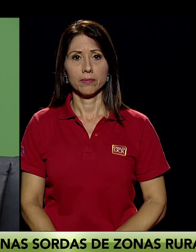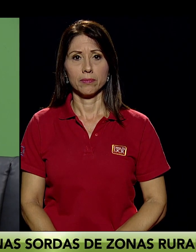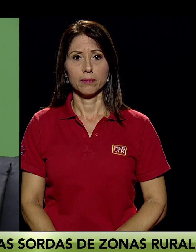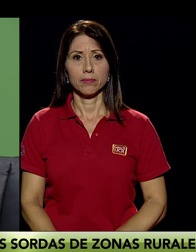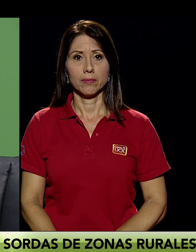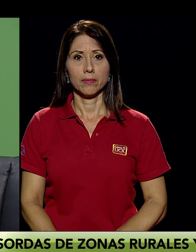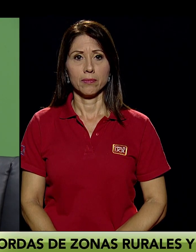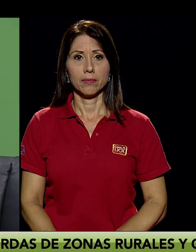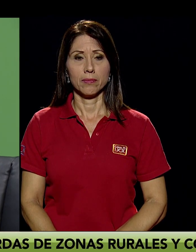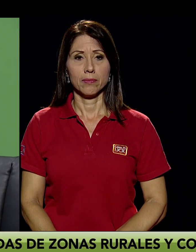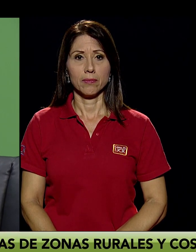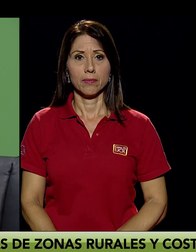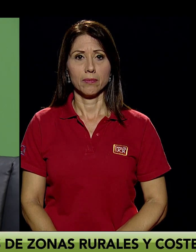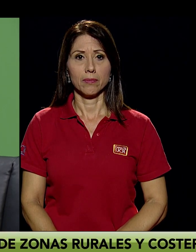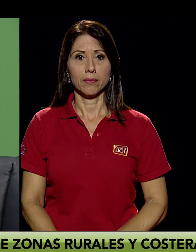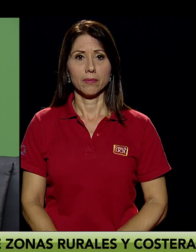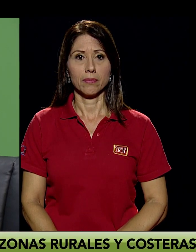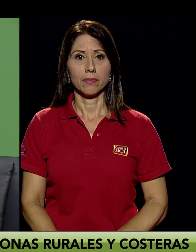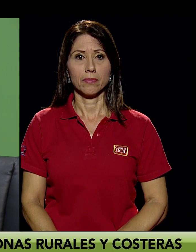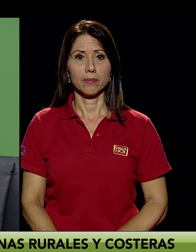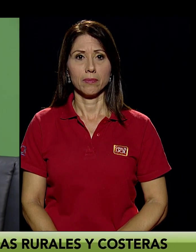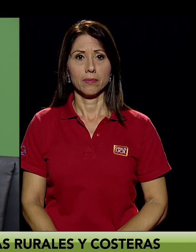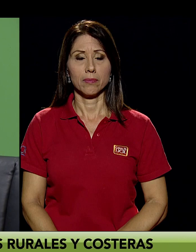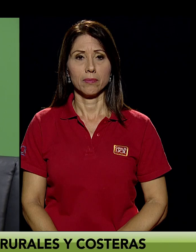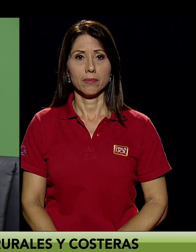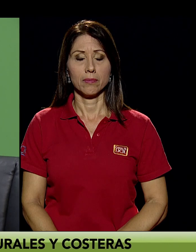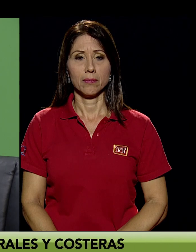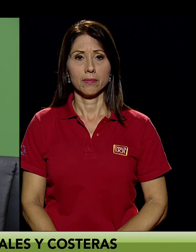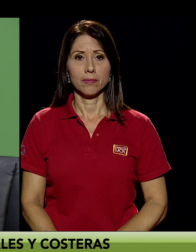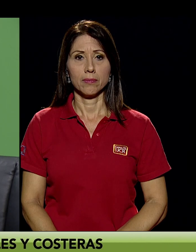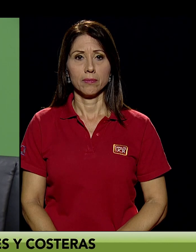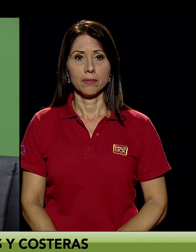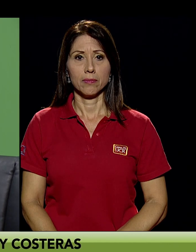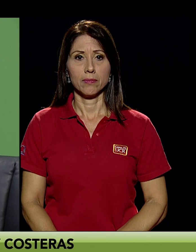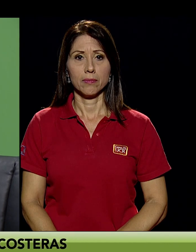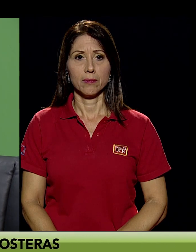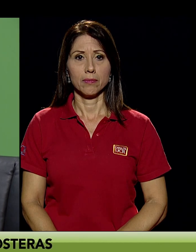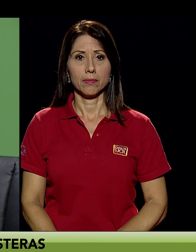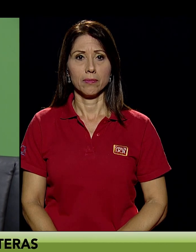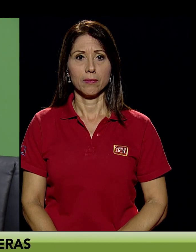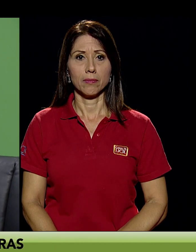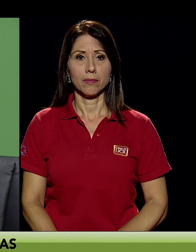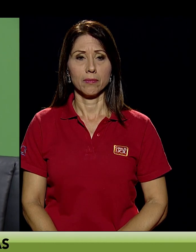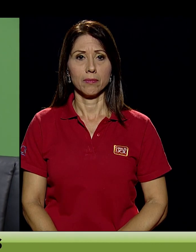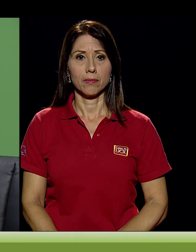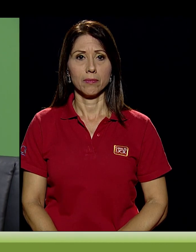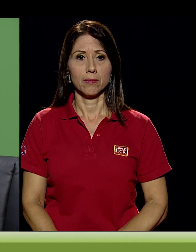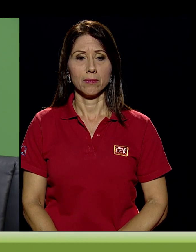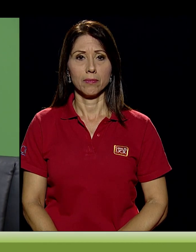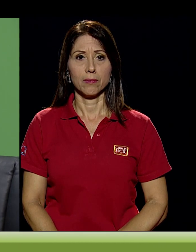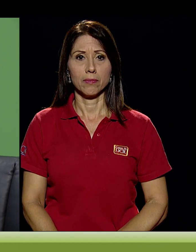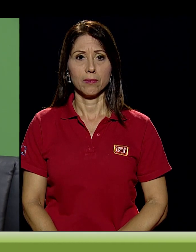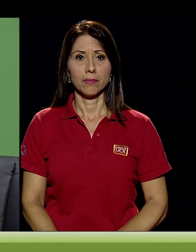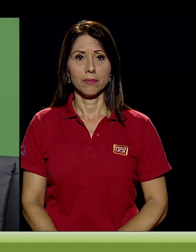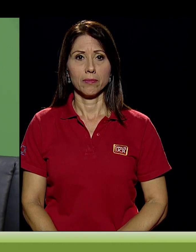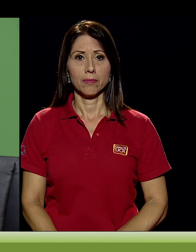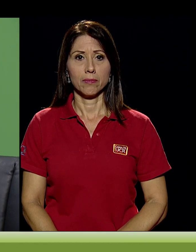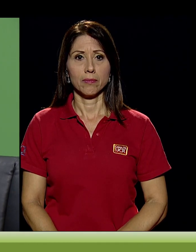a las personas sordas que hablan lengua de señas, pero también recibimos a personas que tienen implante coclear o cualquier otra